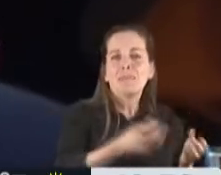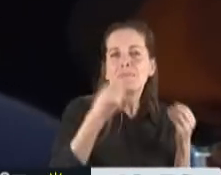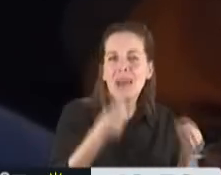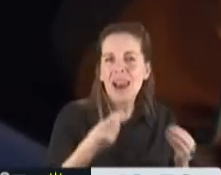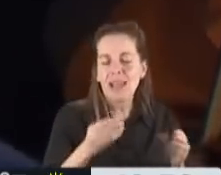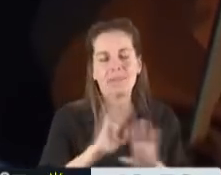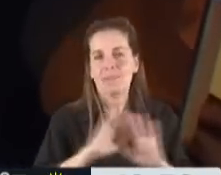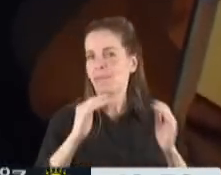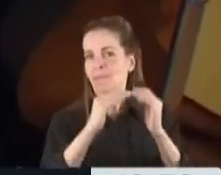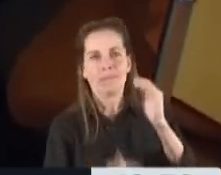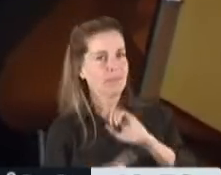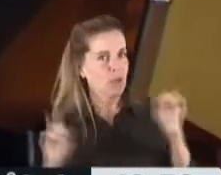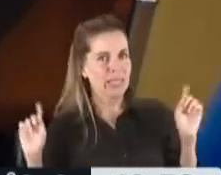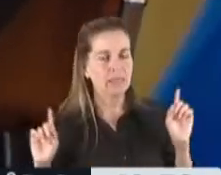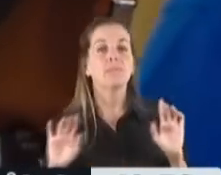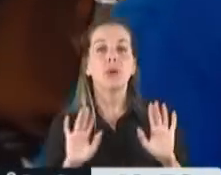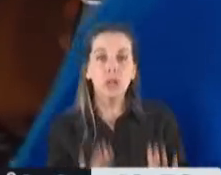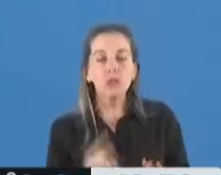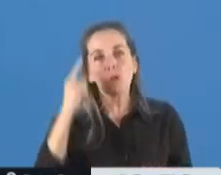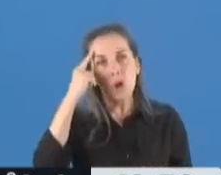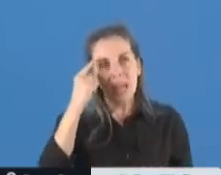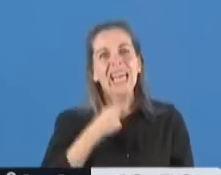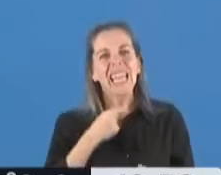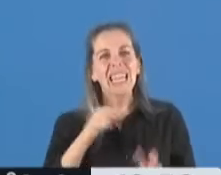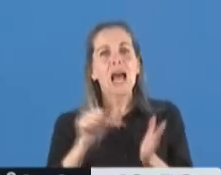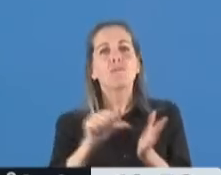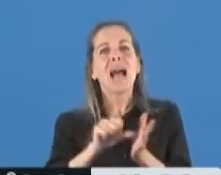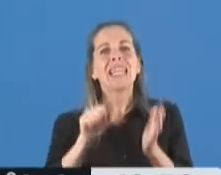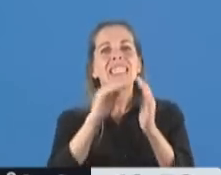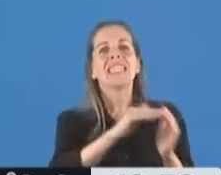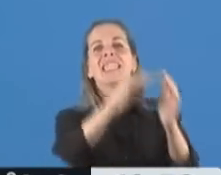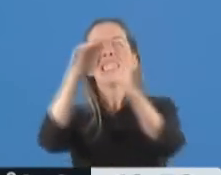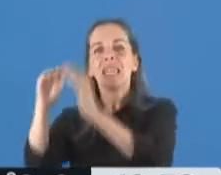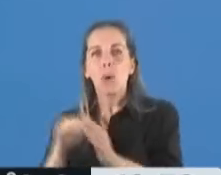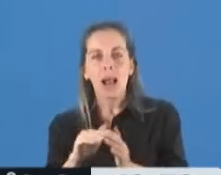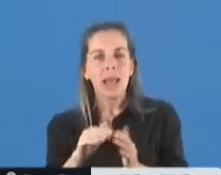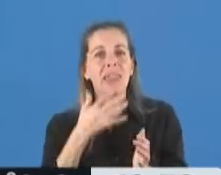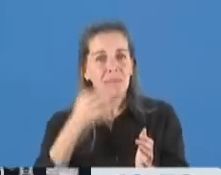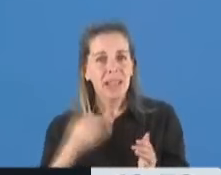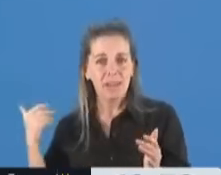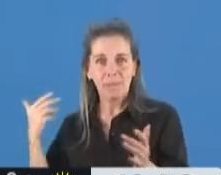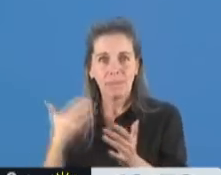Y así me propuse hacer una Argentina más federal. Y la verdad es que tengo la tranquilidad de que sé que he cumplido.